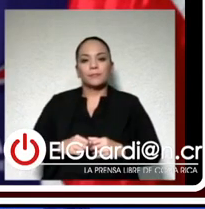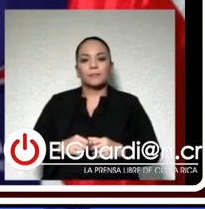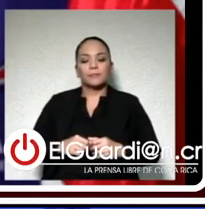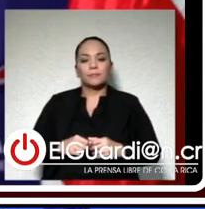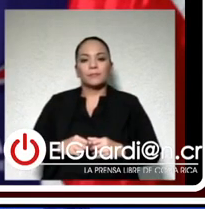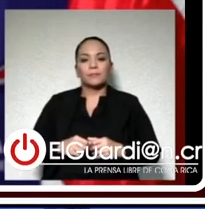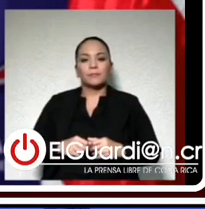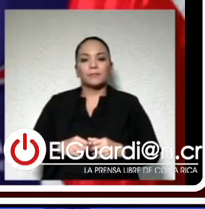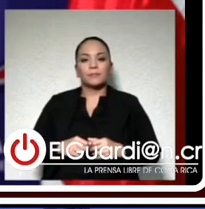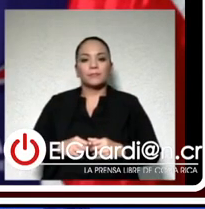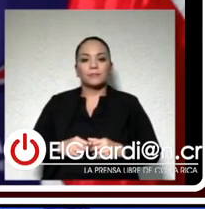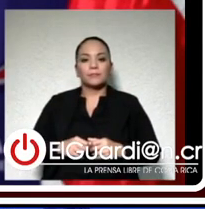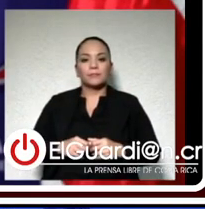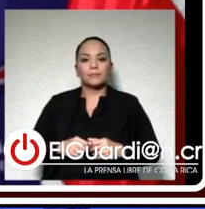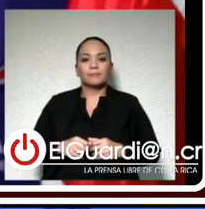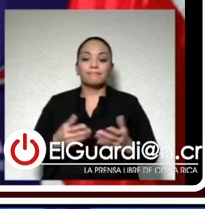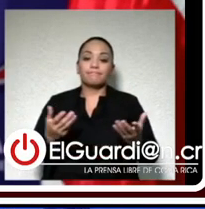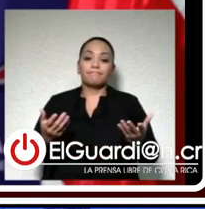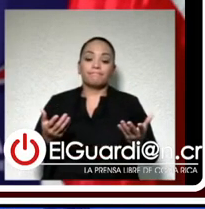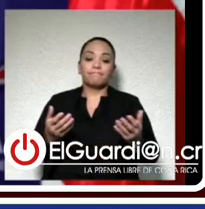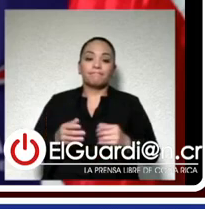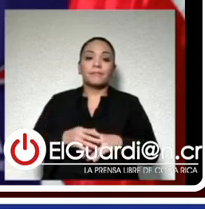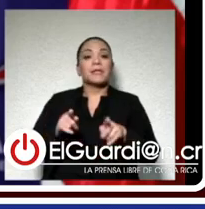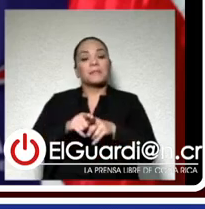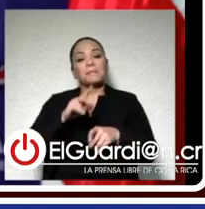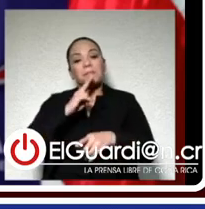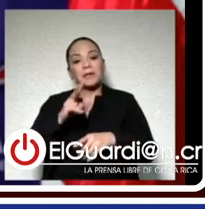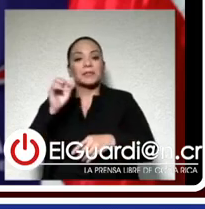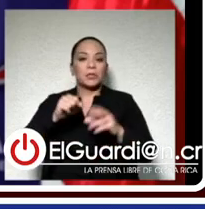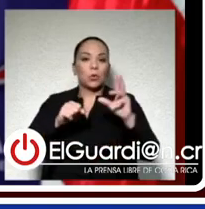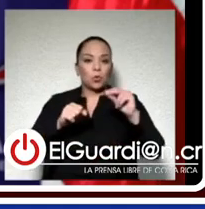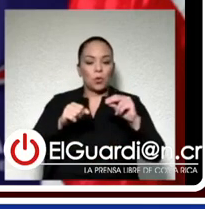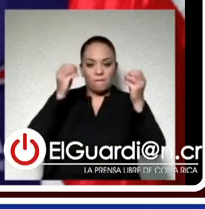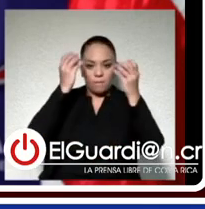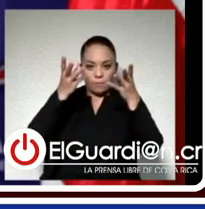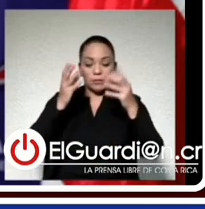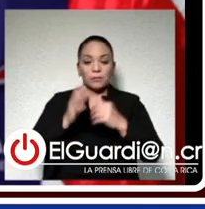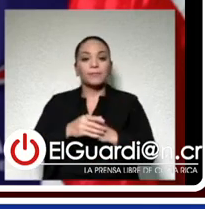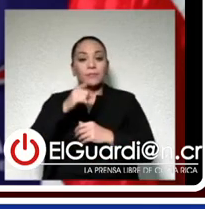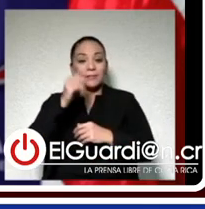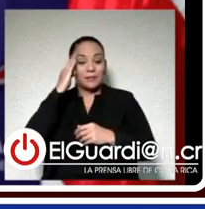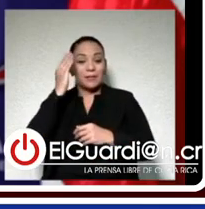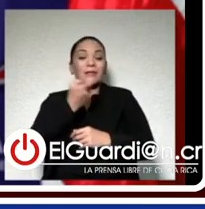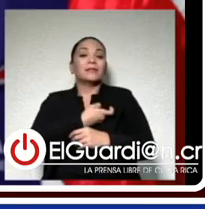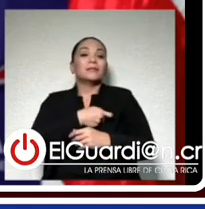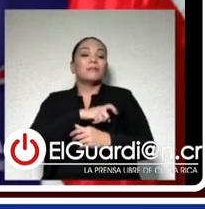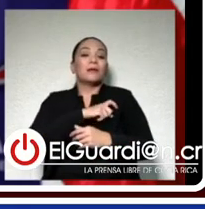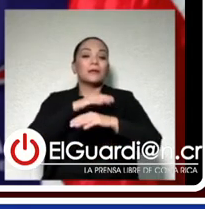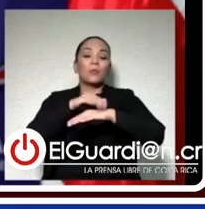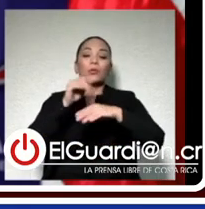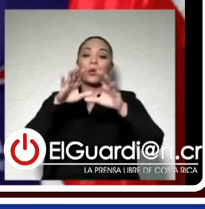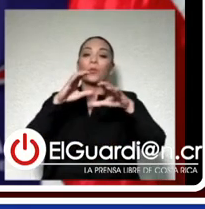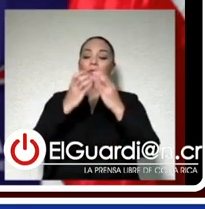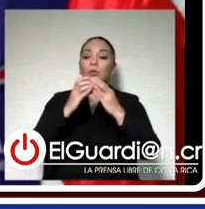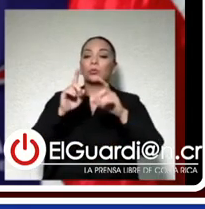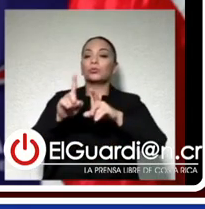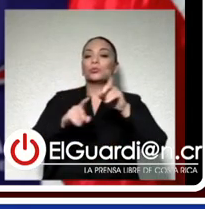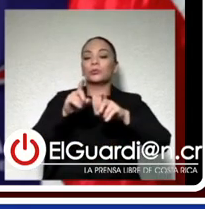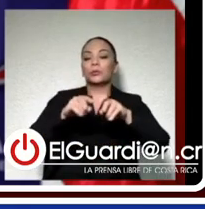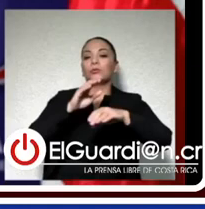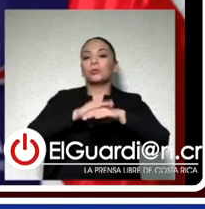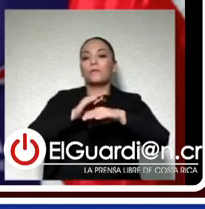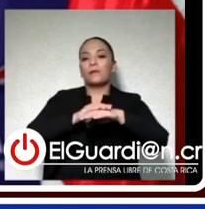la verdad o no en las informaciones. Usted sabe que España llamó a una comisión de consulta sobre los